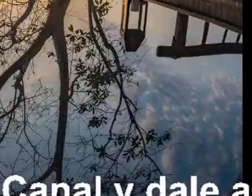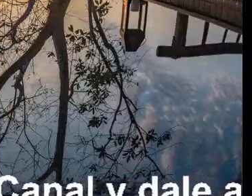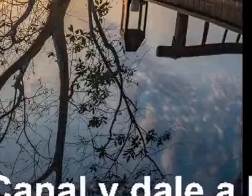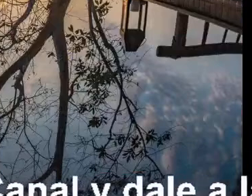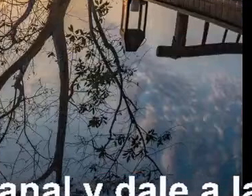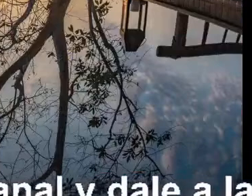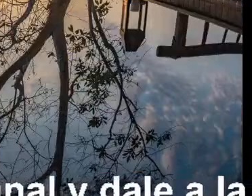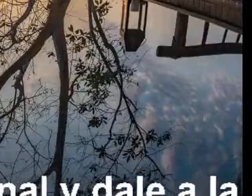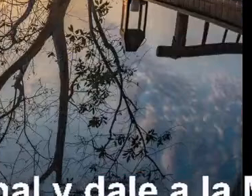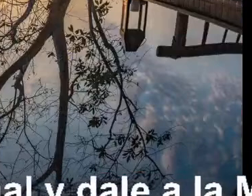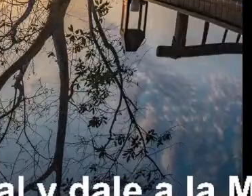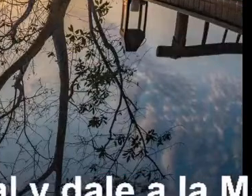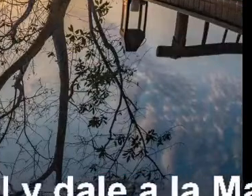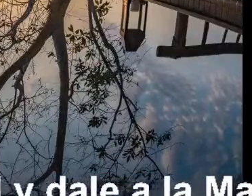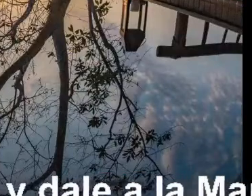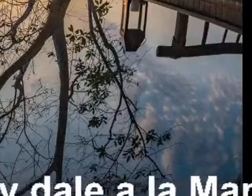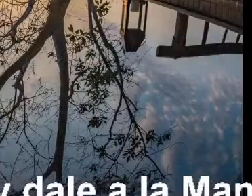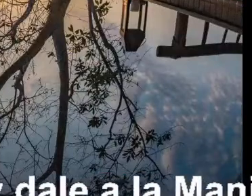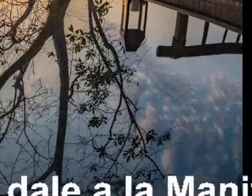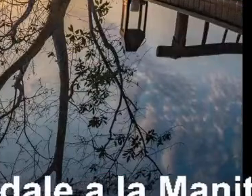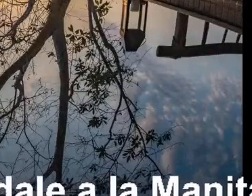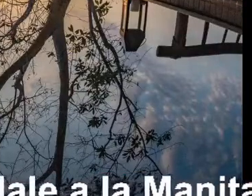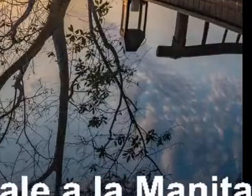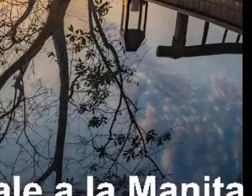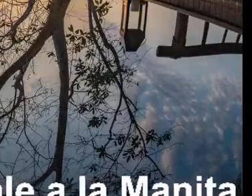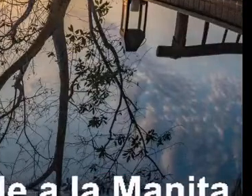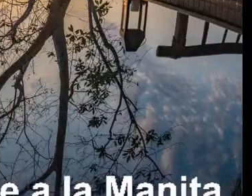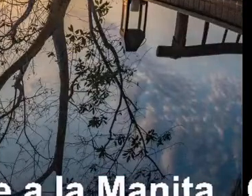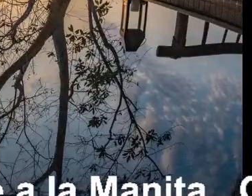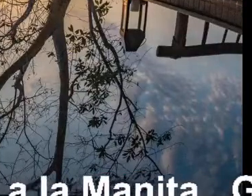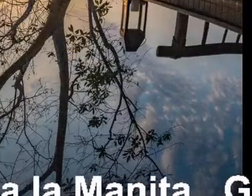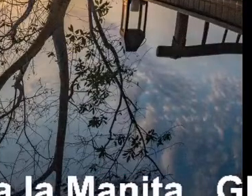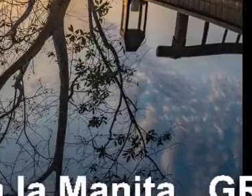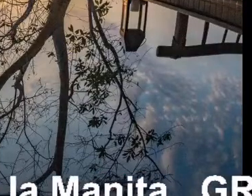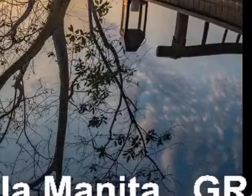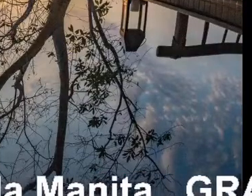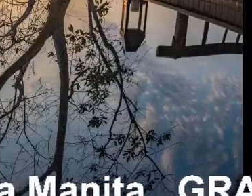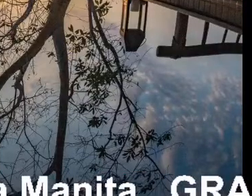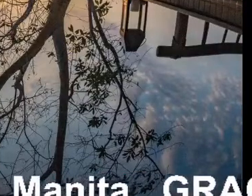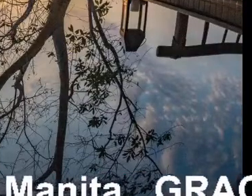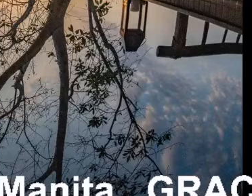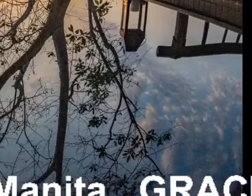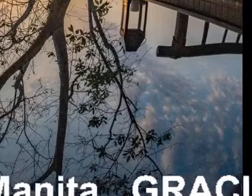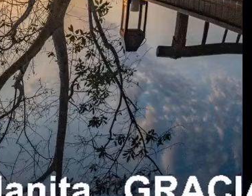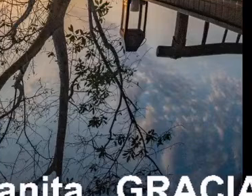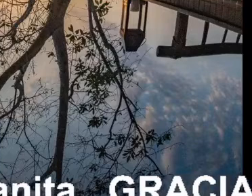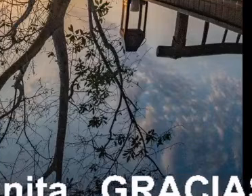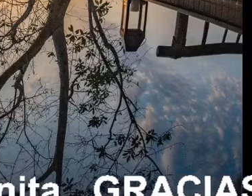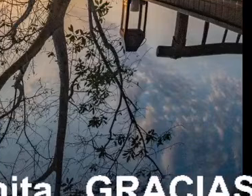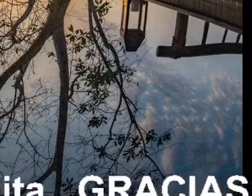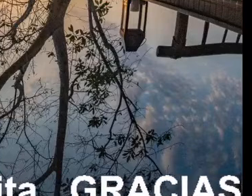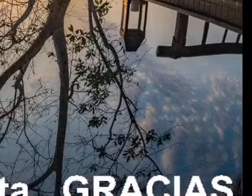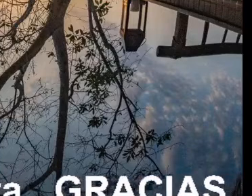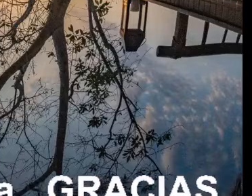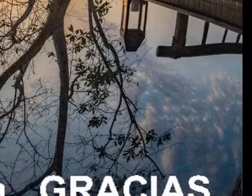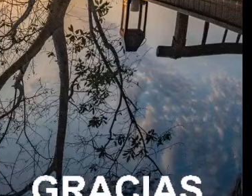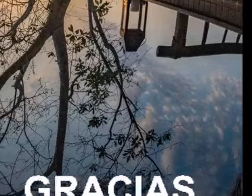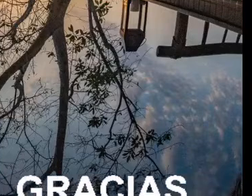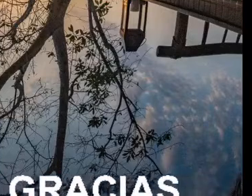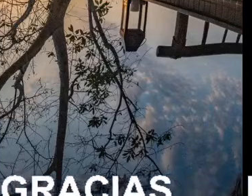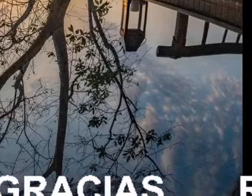en todo lo que podamos darles noticias noticias verídicas y como que este